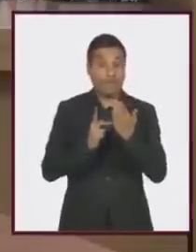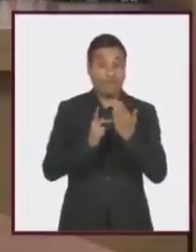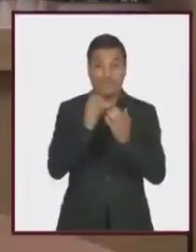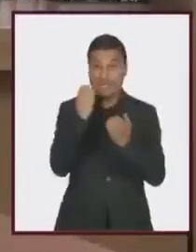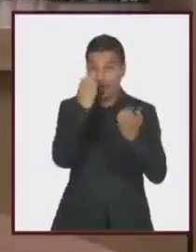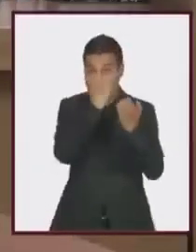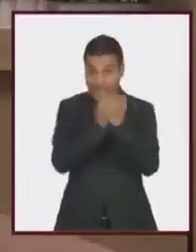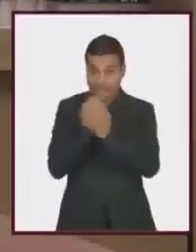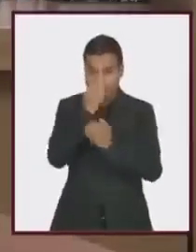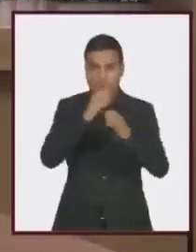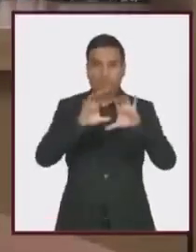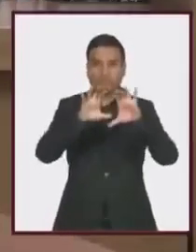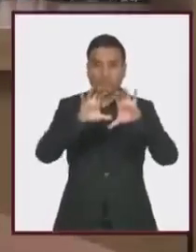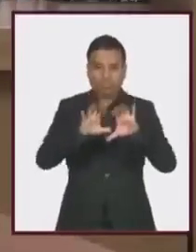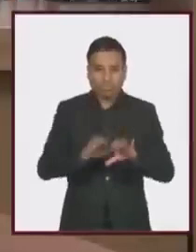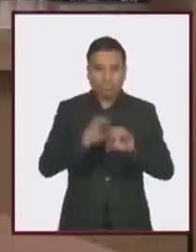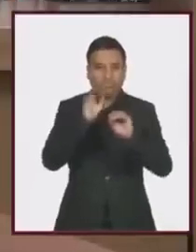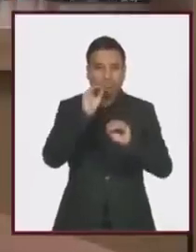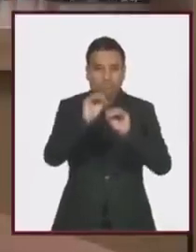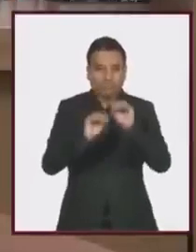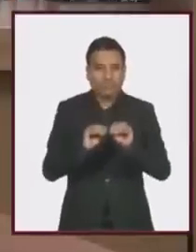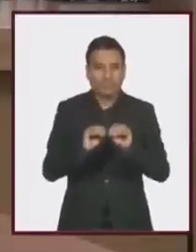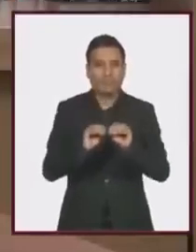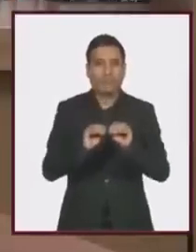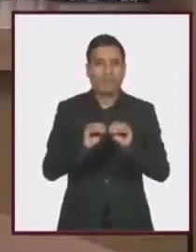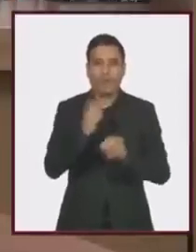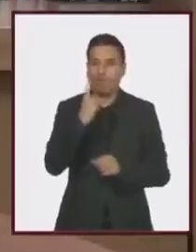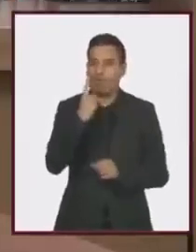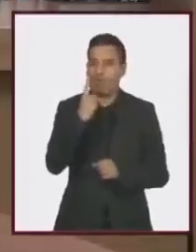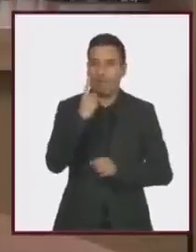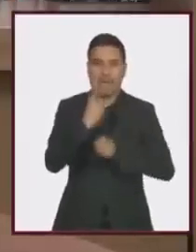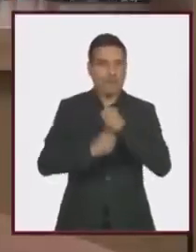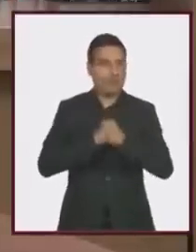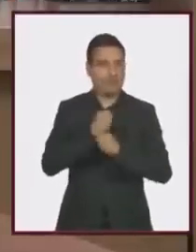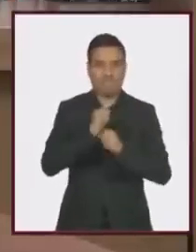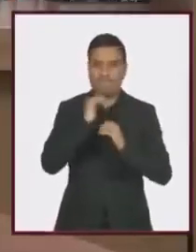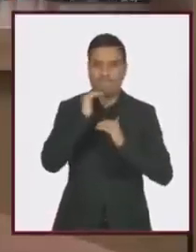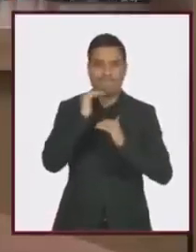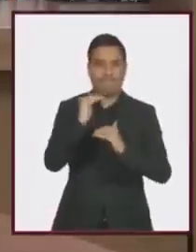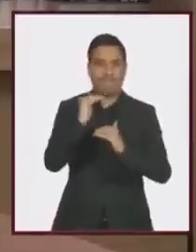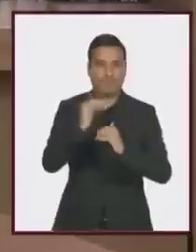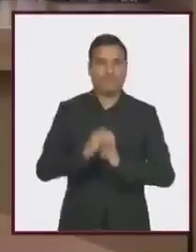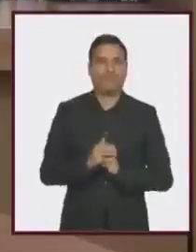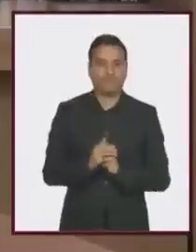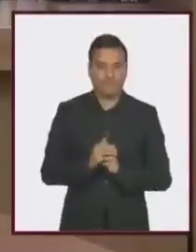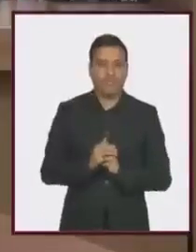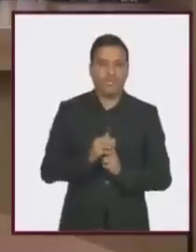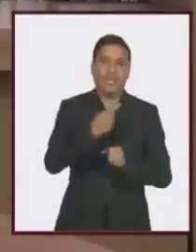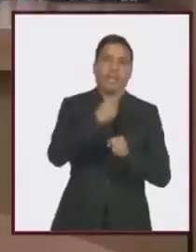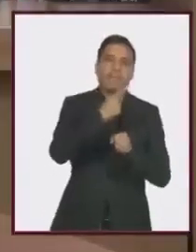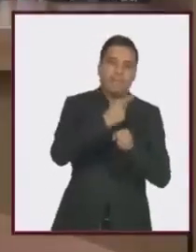construirse para un ciclo escolar, para cada grado. En